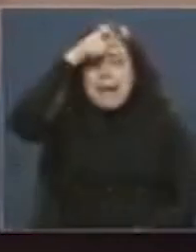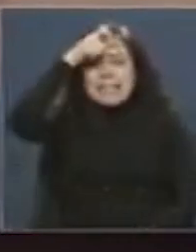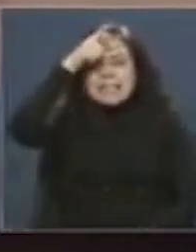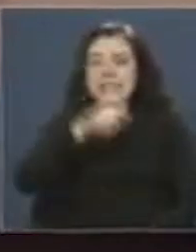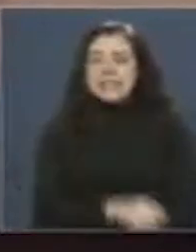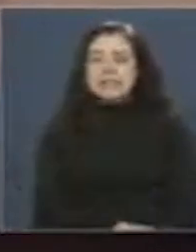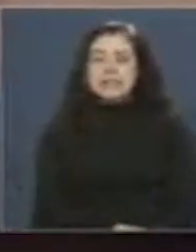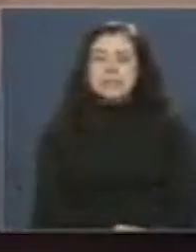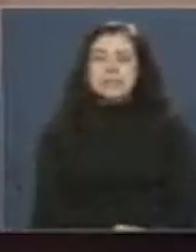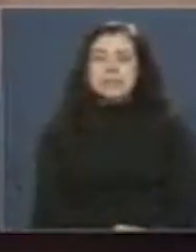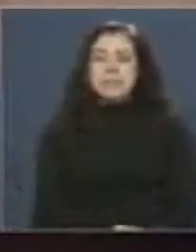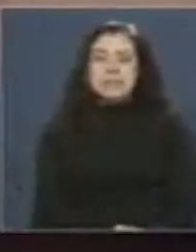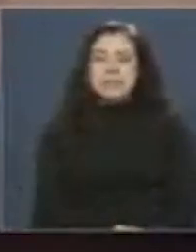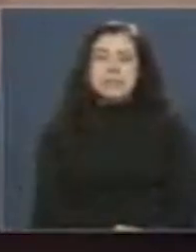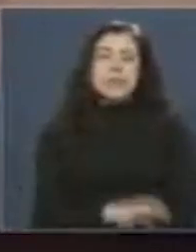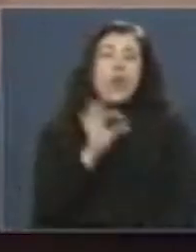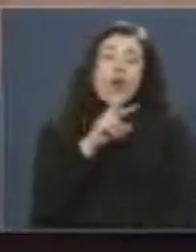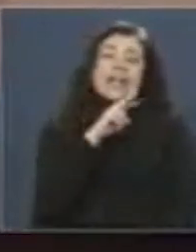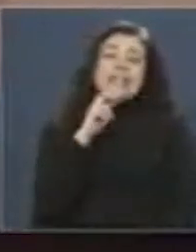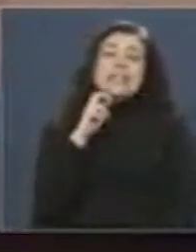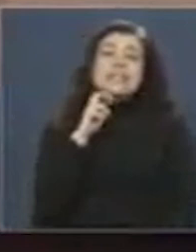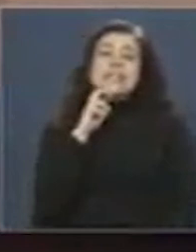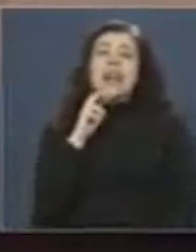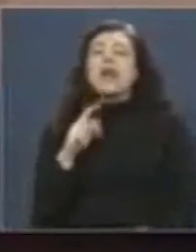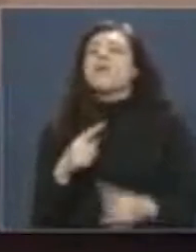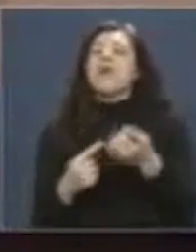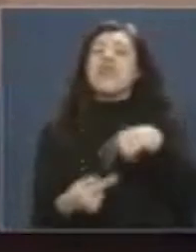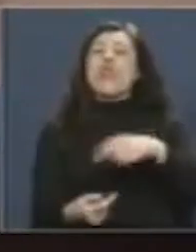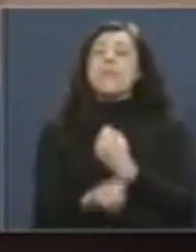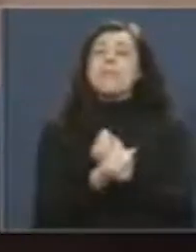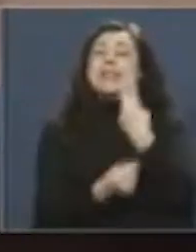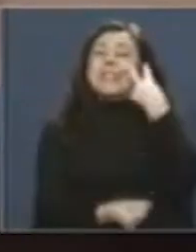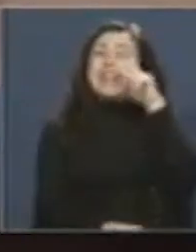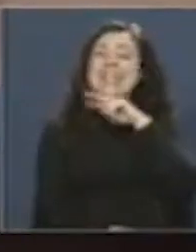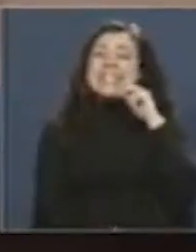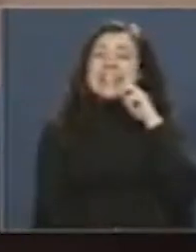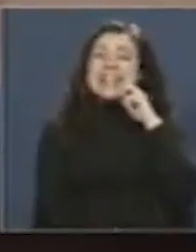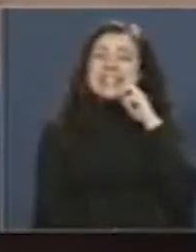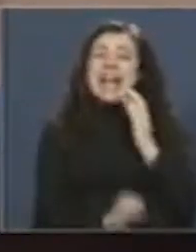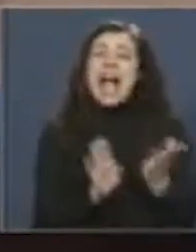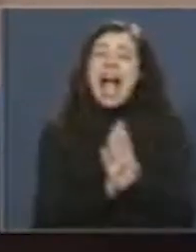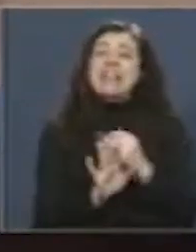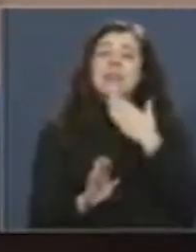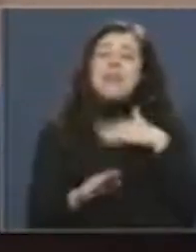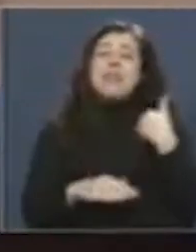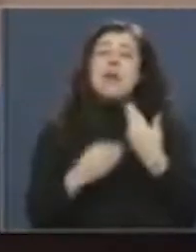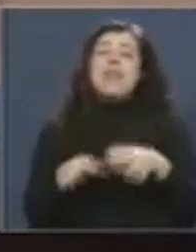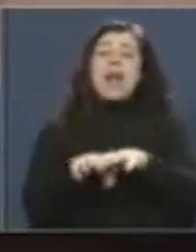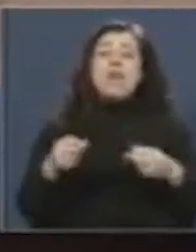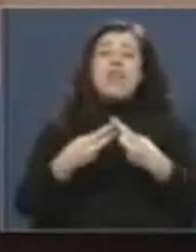Palestina o a Israel por parte de la policía israelí, antes y después del tratado de libre